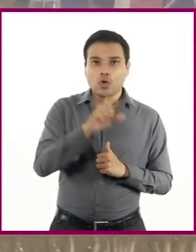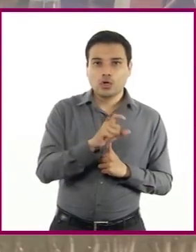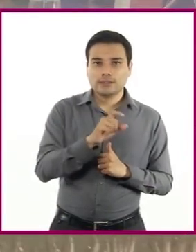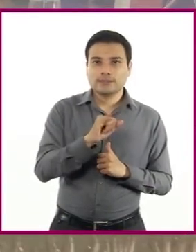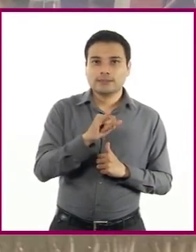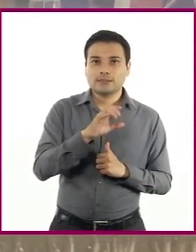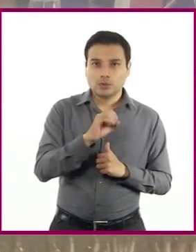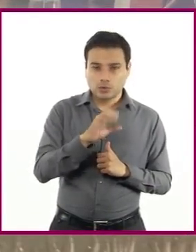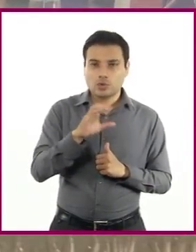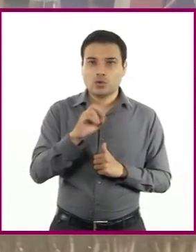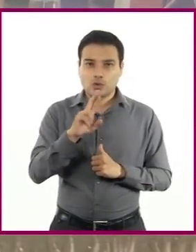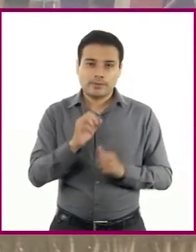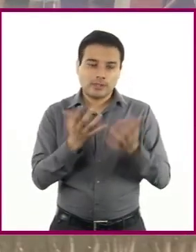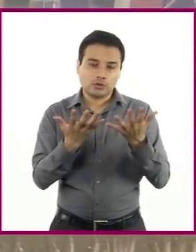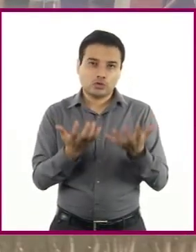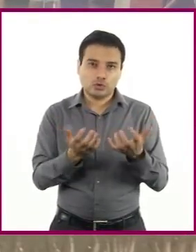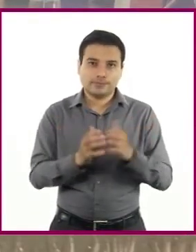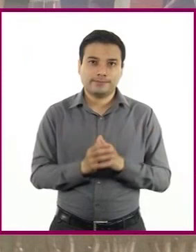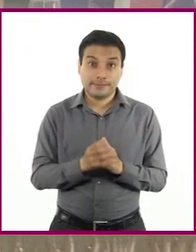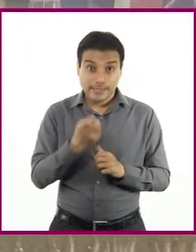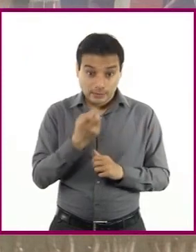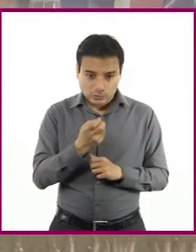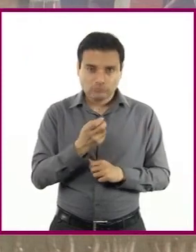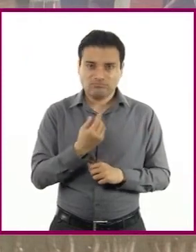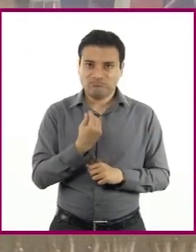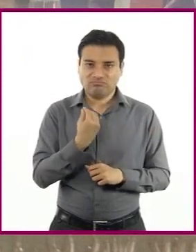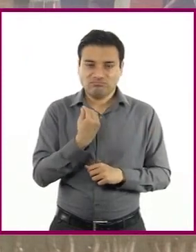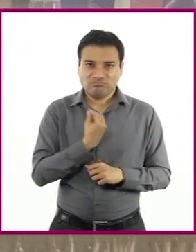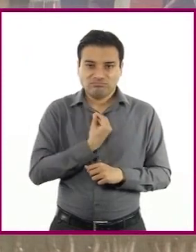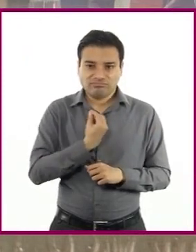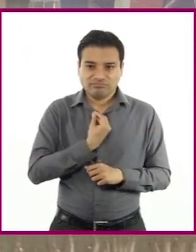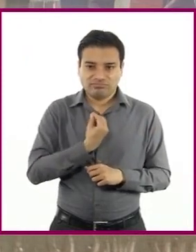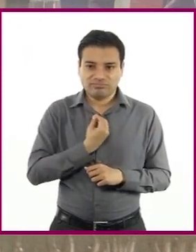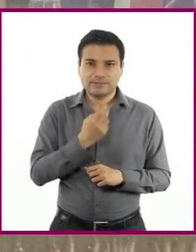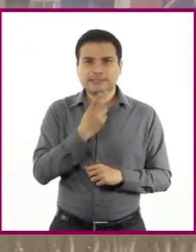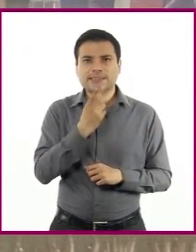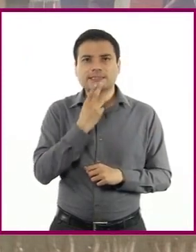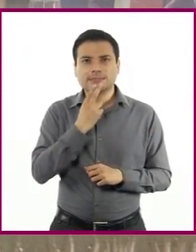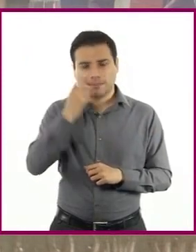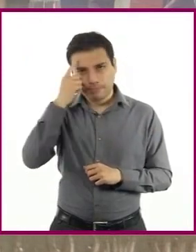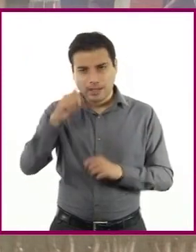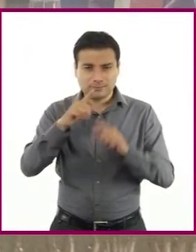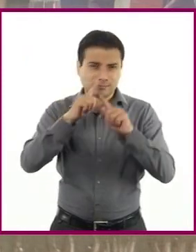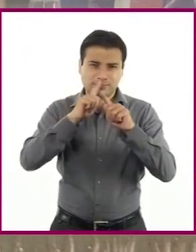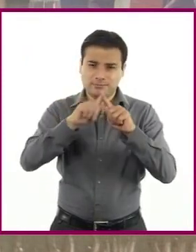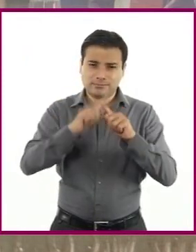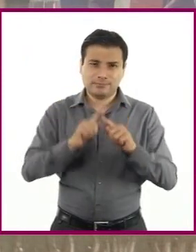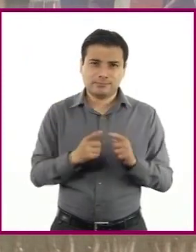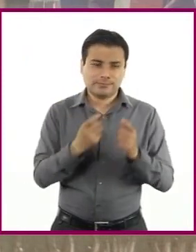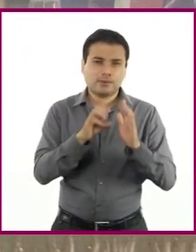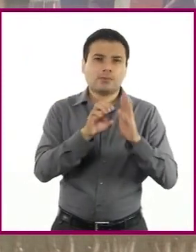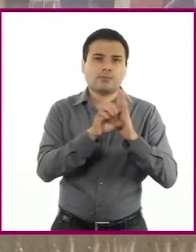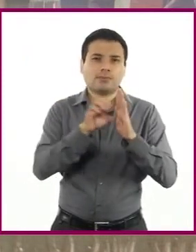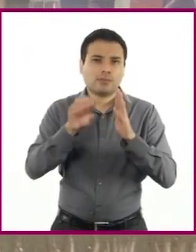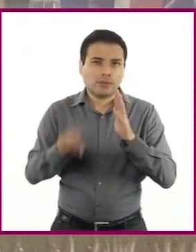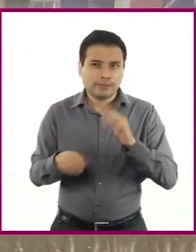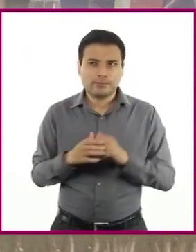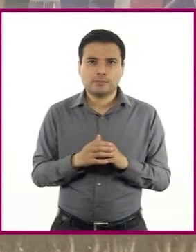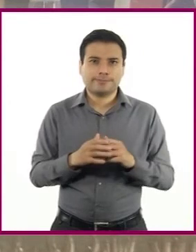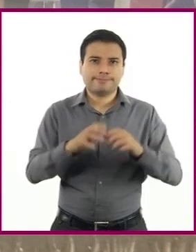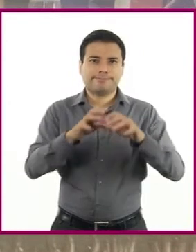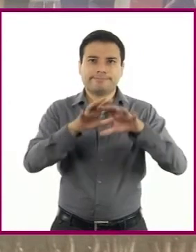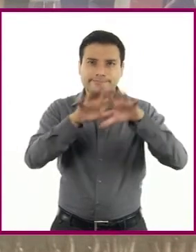Este metal es resistente a la corrosión, por lo que tiene muchas aplicaciones, entre ellas la creación de